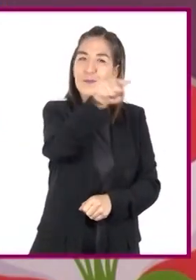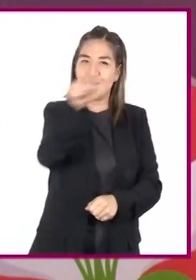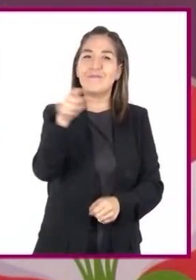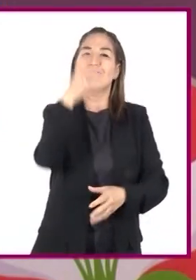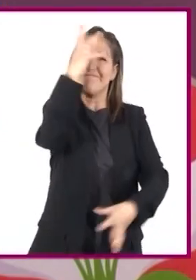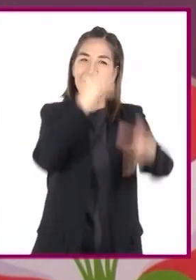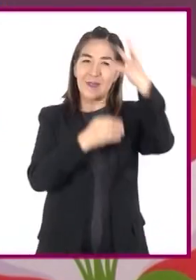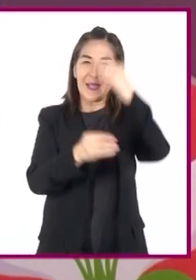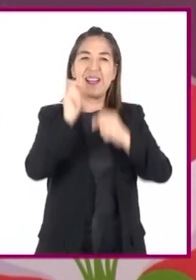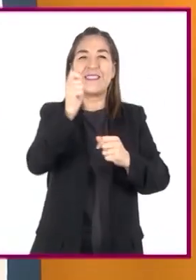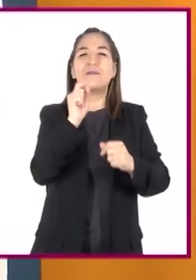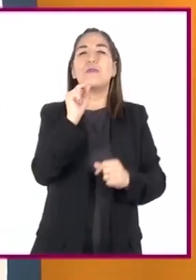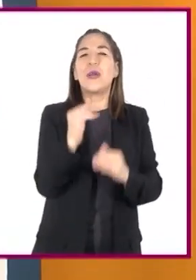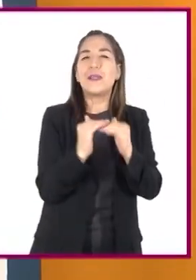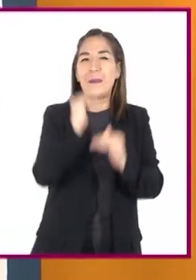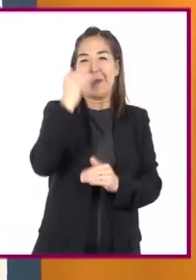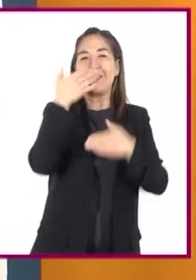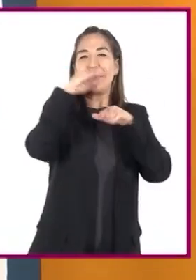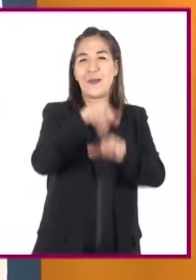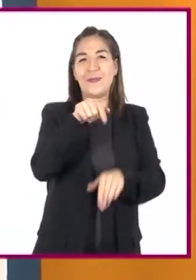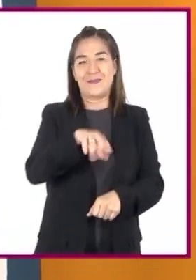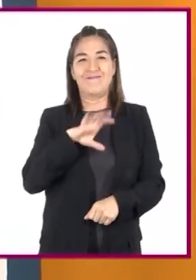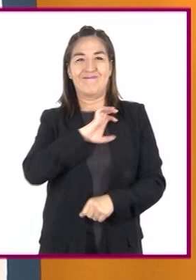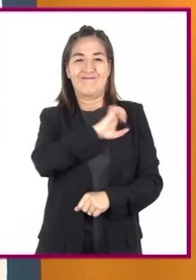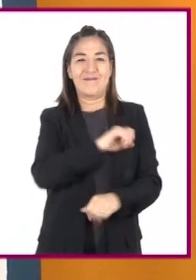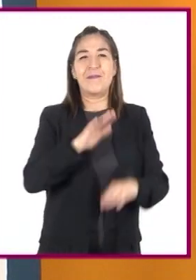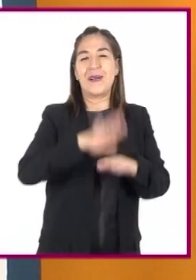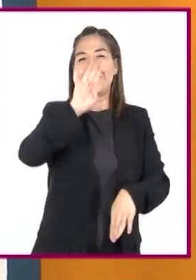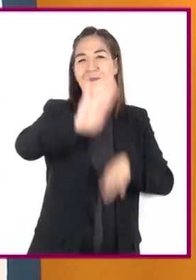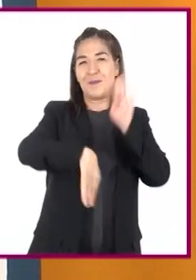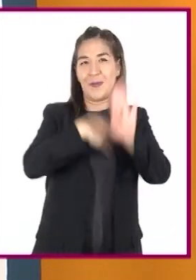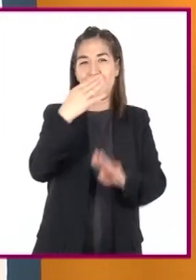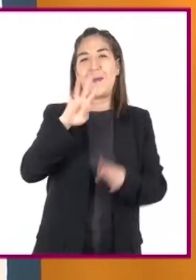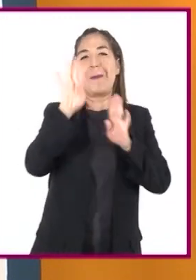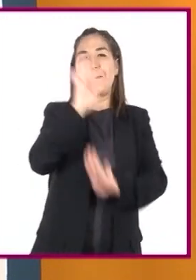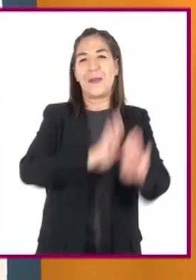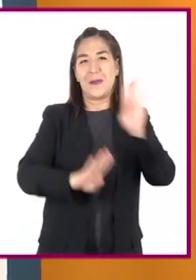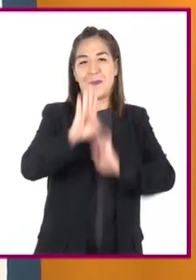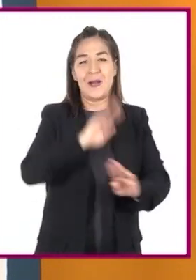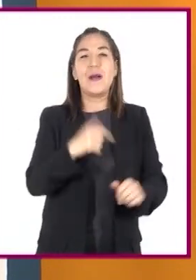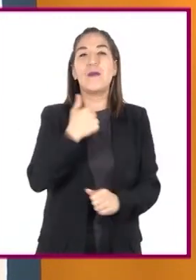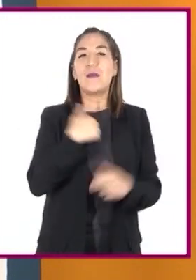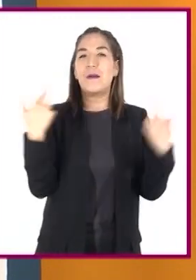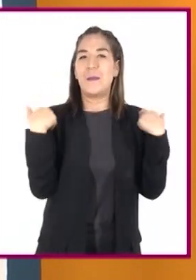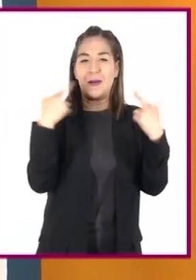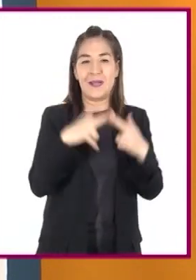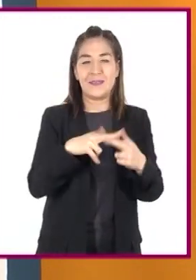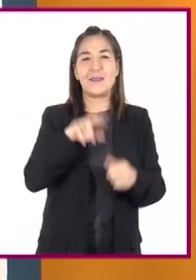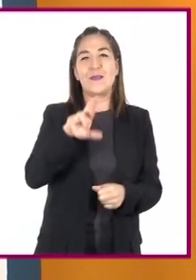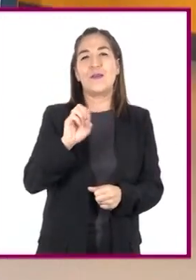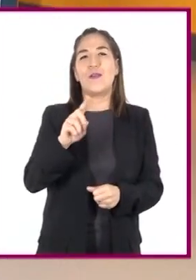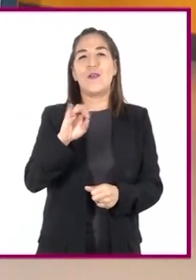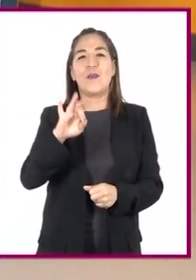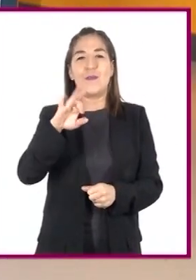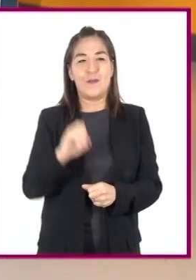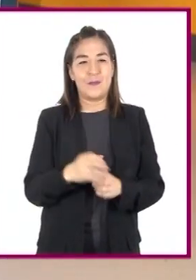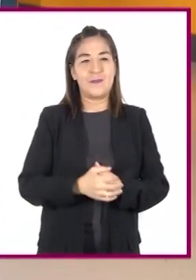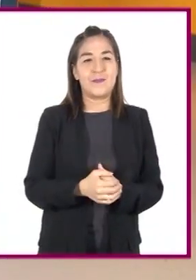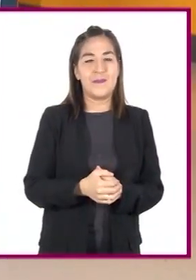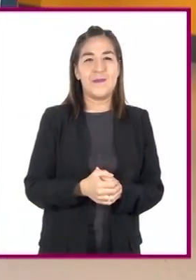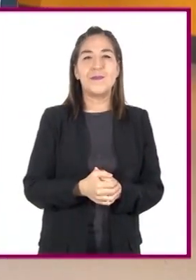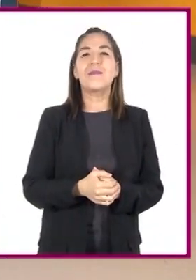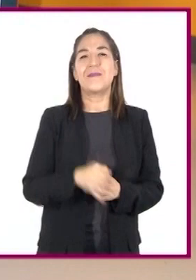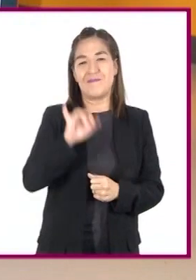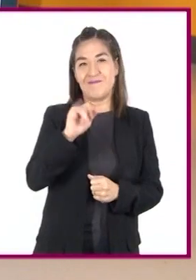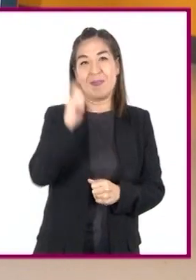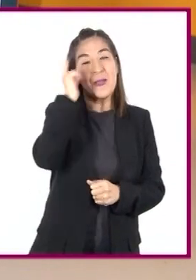aprendido un poco más sobre el fascinante mundo de la biología. Soy el profesor Rodolfo García Mejía. Así